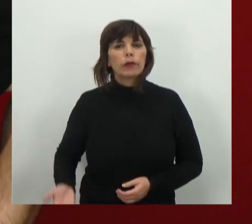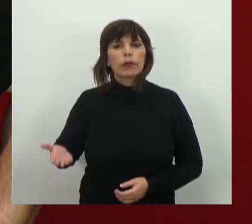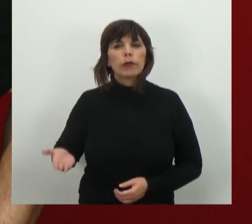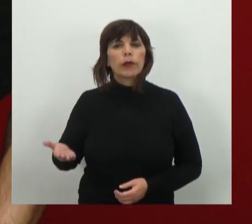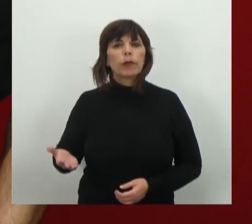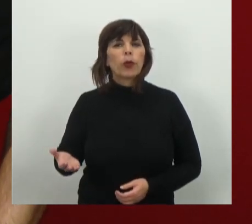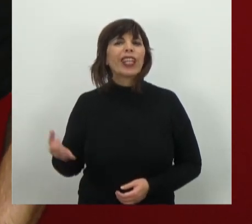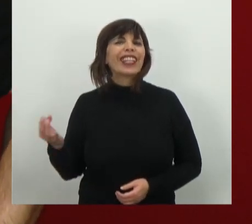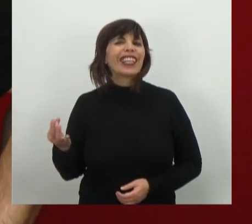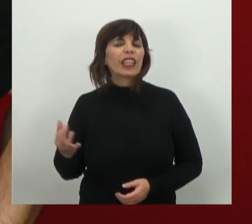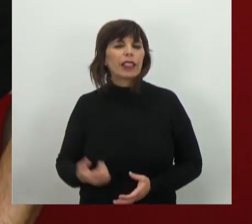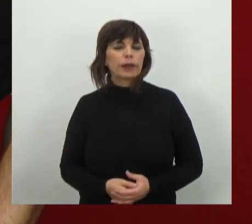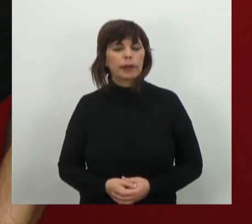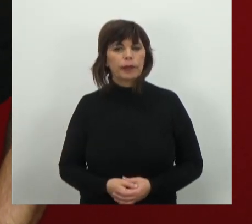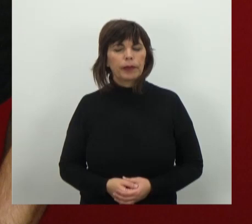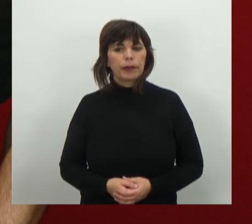oyente, no es